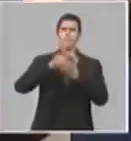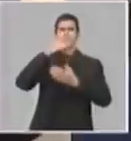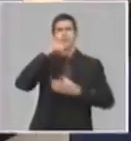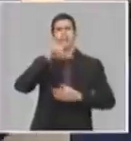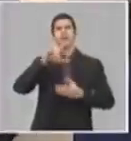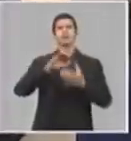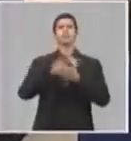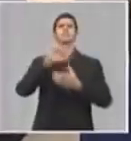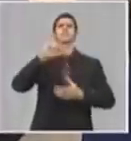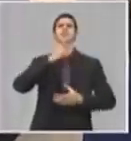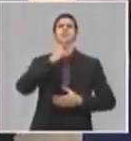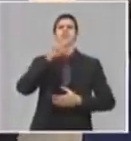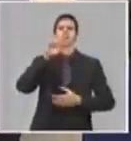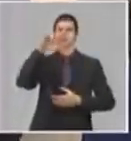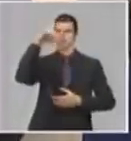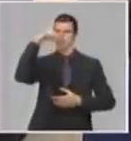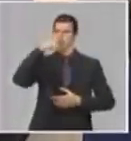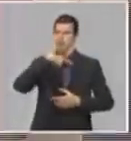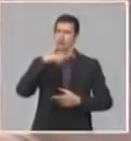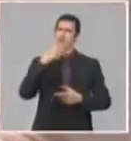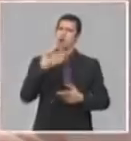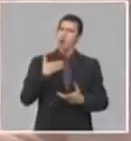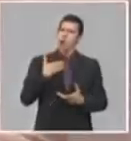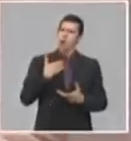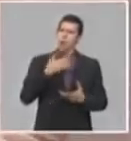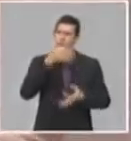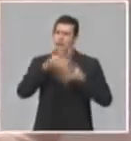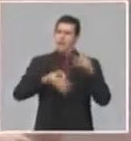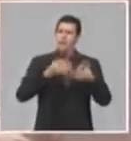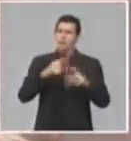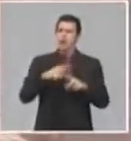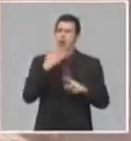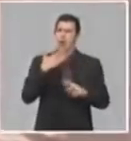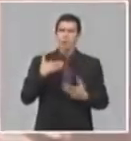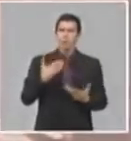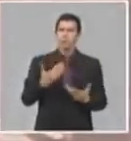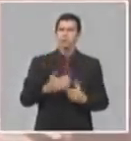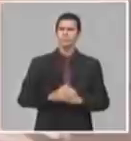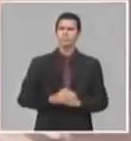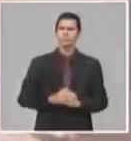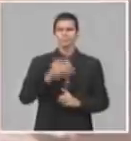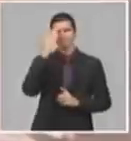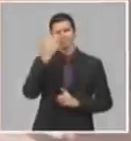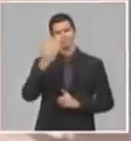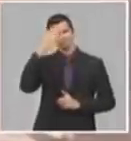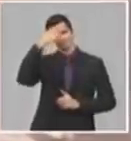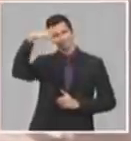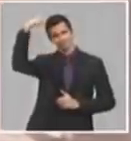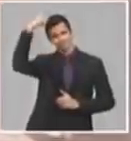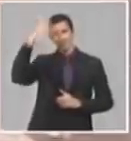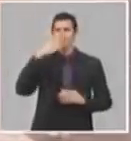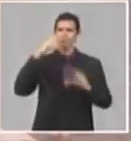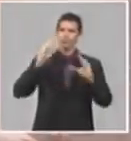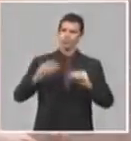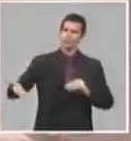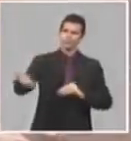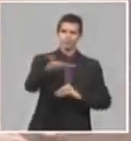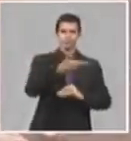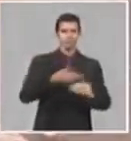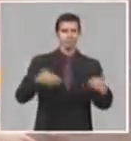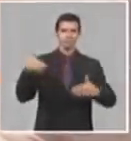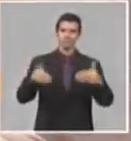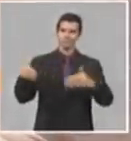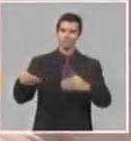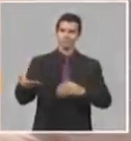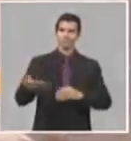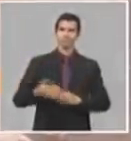las ideas que se han trabajado en este sentido. Gracias, Randy. Buenas noches, vicepresidente, el resto de los compañeros aquí en la